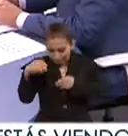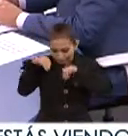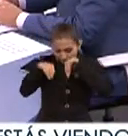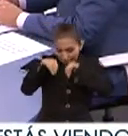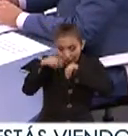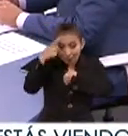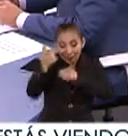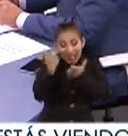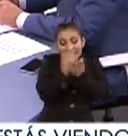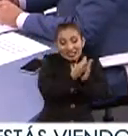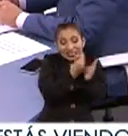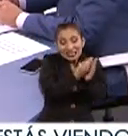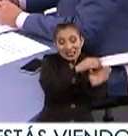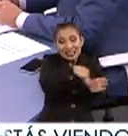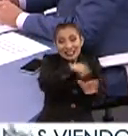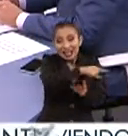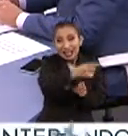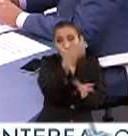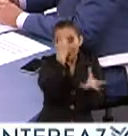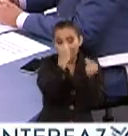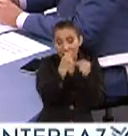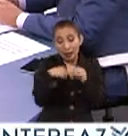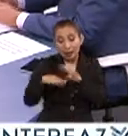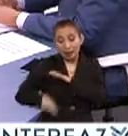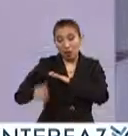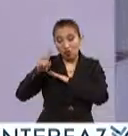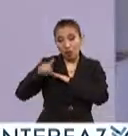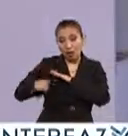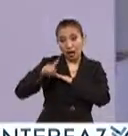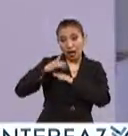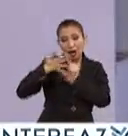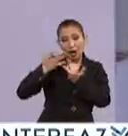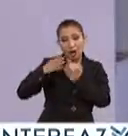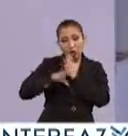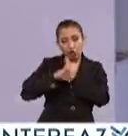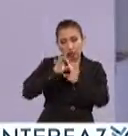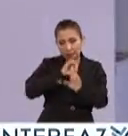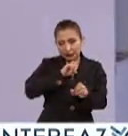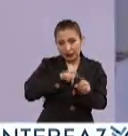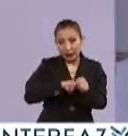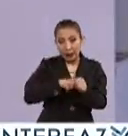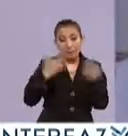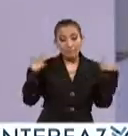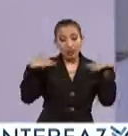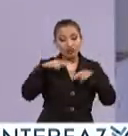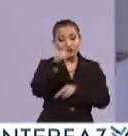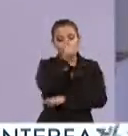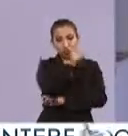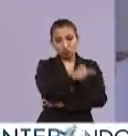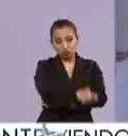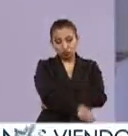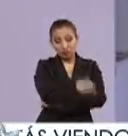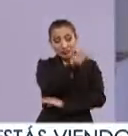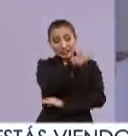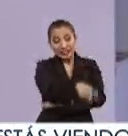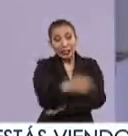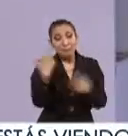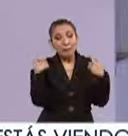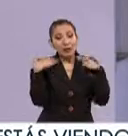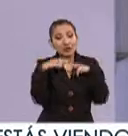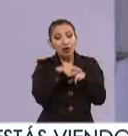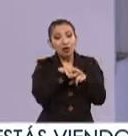de abordar el aprendizaje basado en una molécula muy especial, el profesor. El profesor tiene que